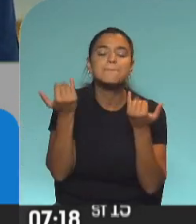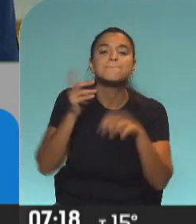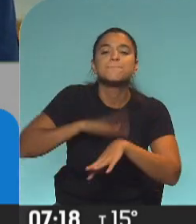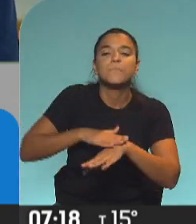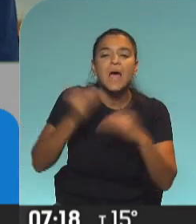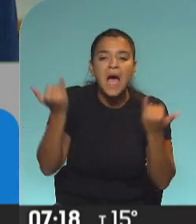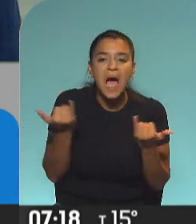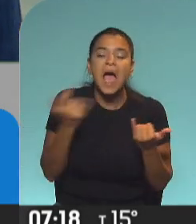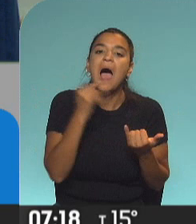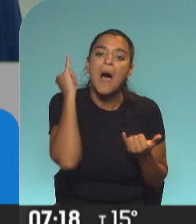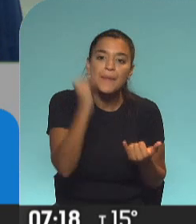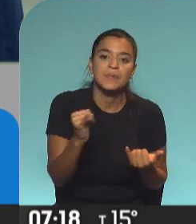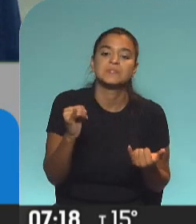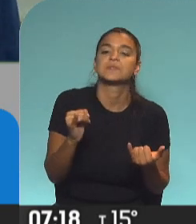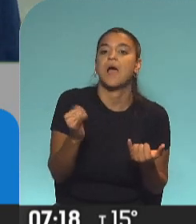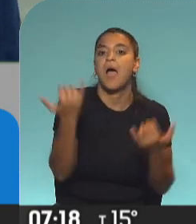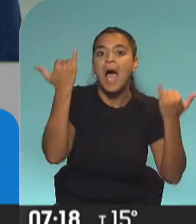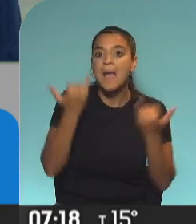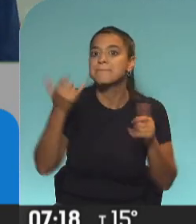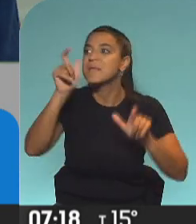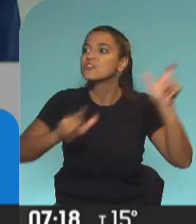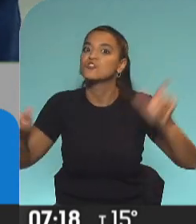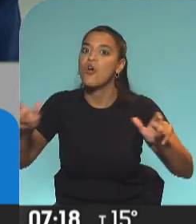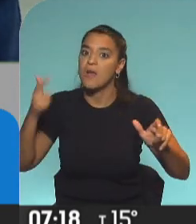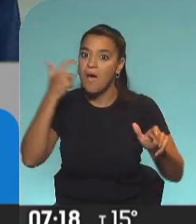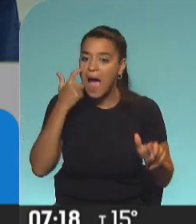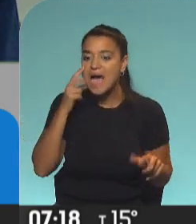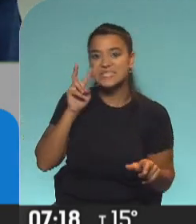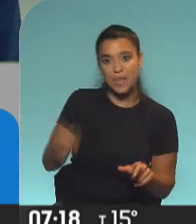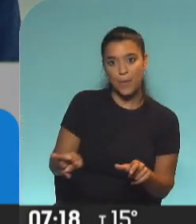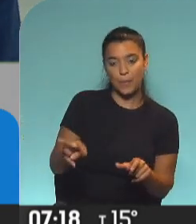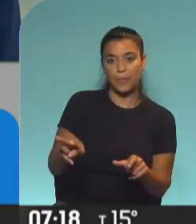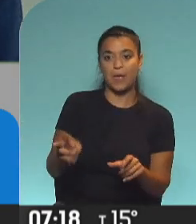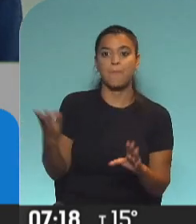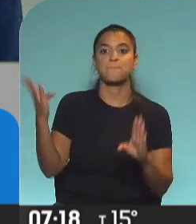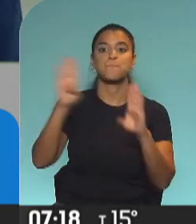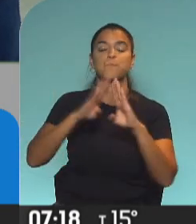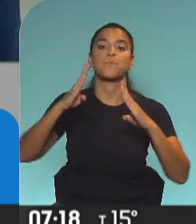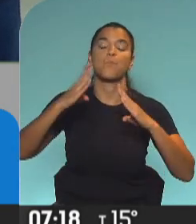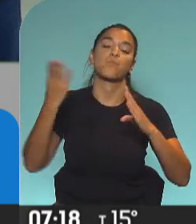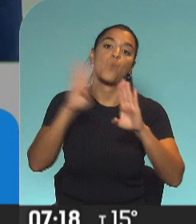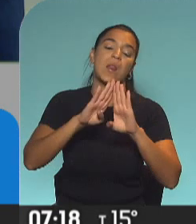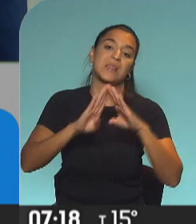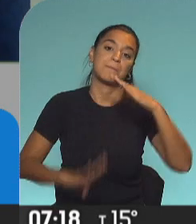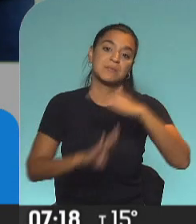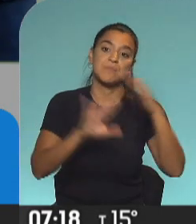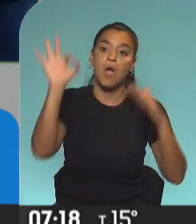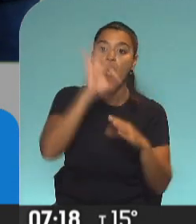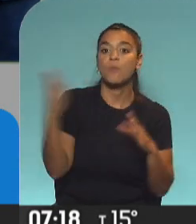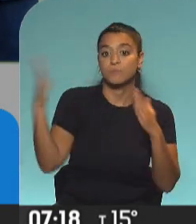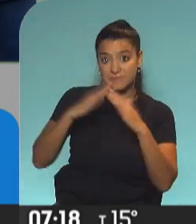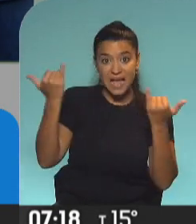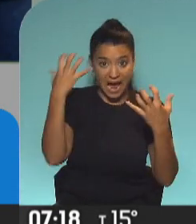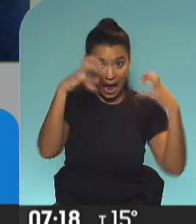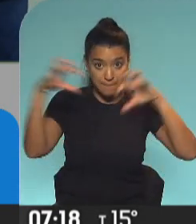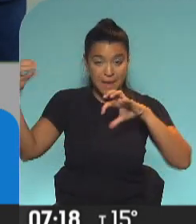se habría advertido a una o más personas ingresando por la puerta principal o por una puerta trasera. Esas cámaras